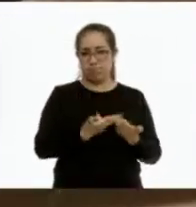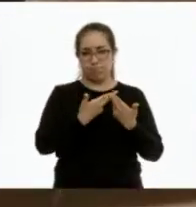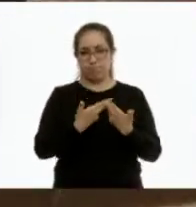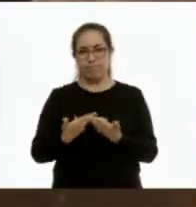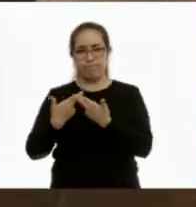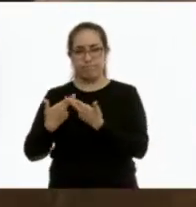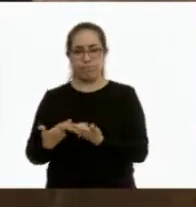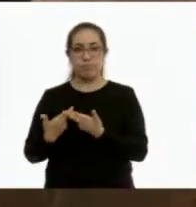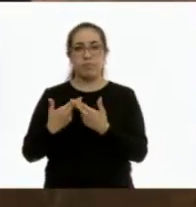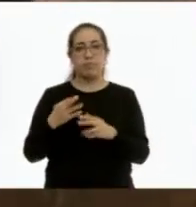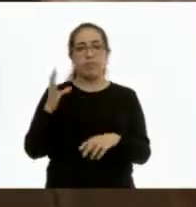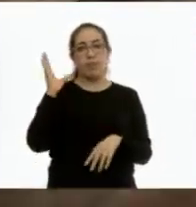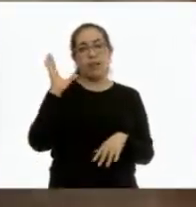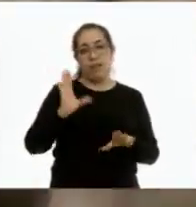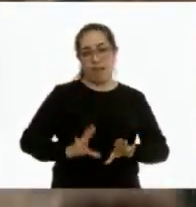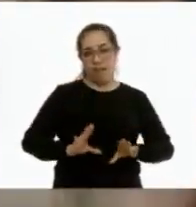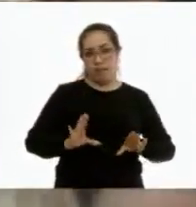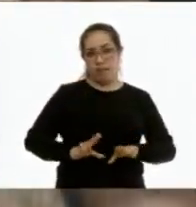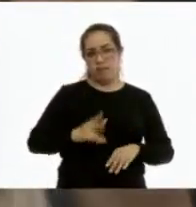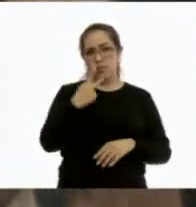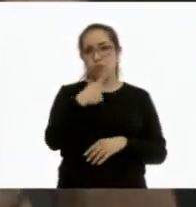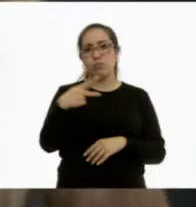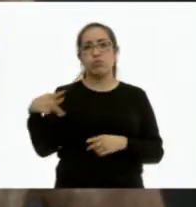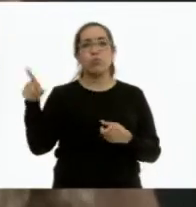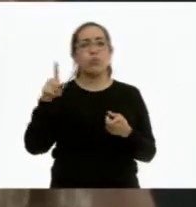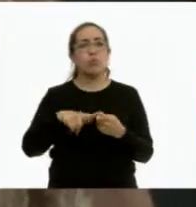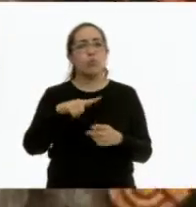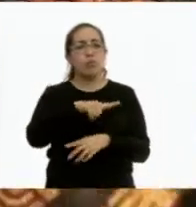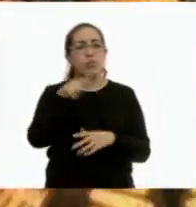olmeca se ubicaron en la zona del Golfo.